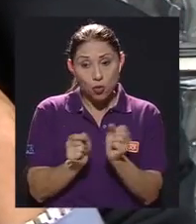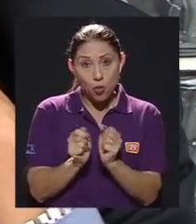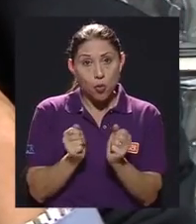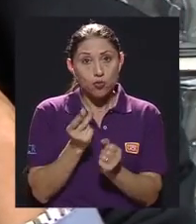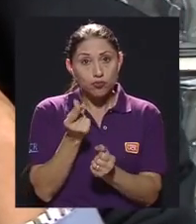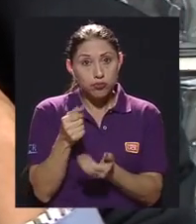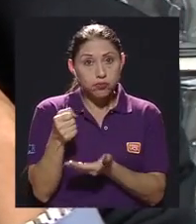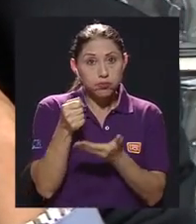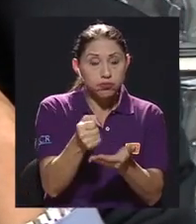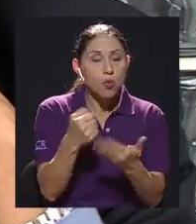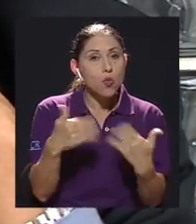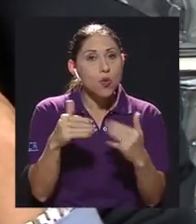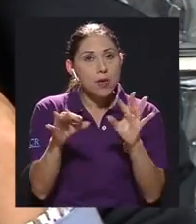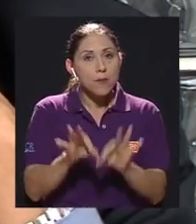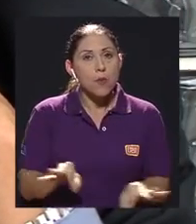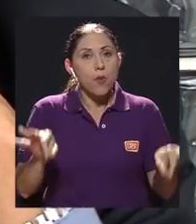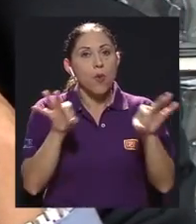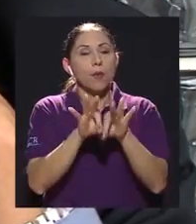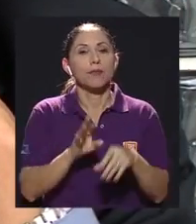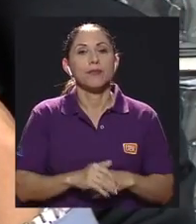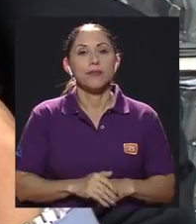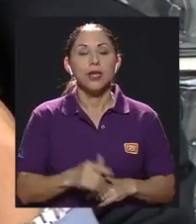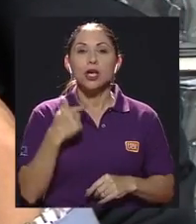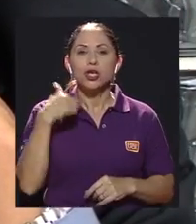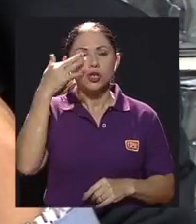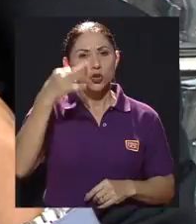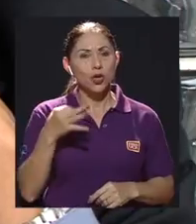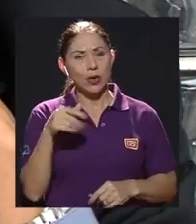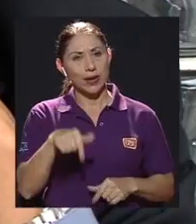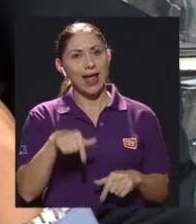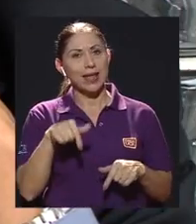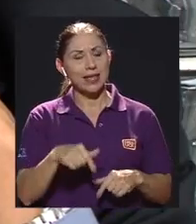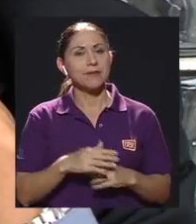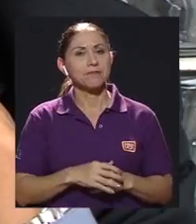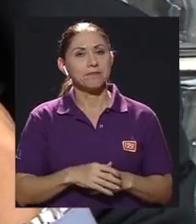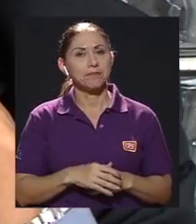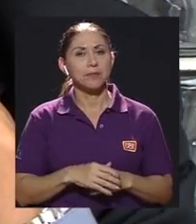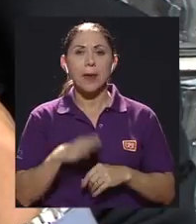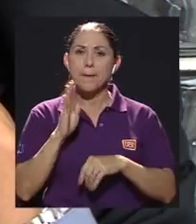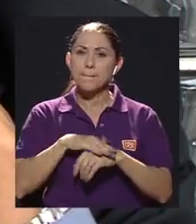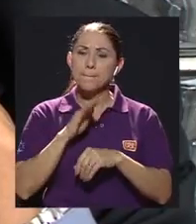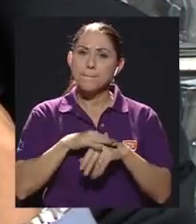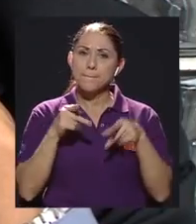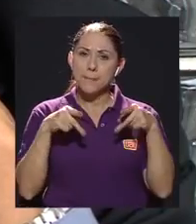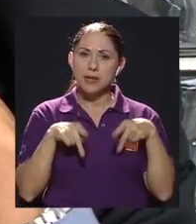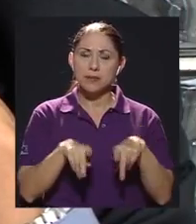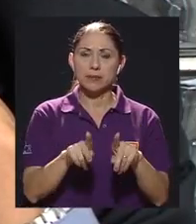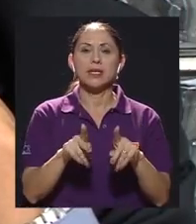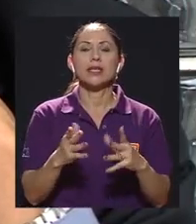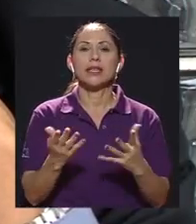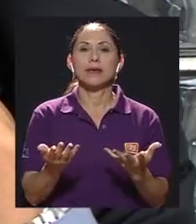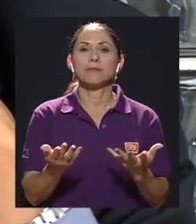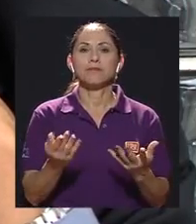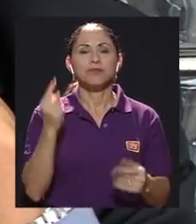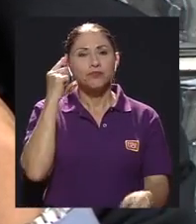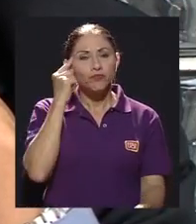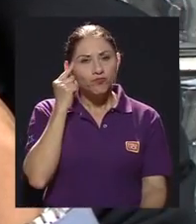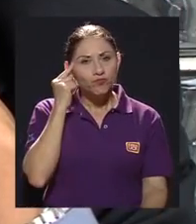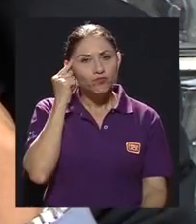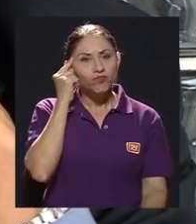Y entonces, yo creo que aquí, Alejandra, nos permite dejar en